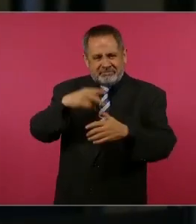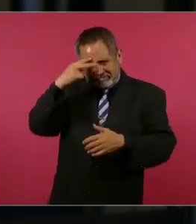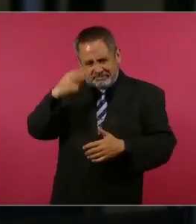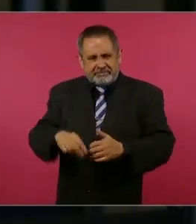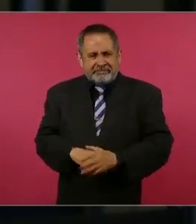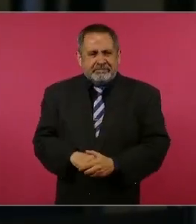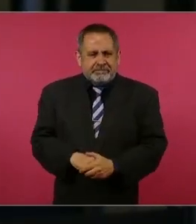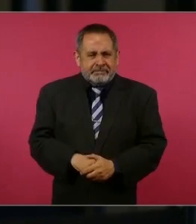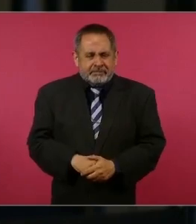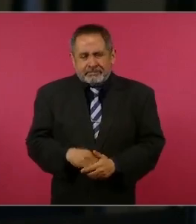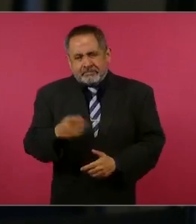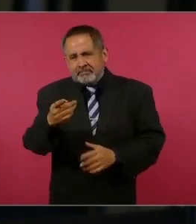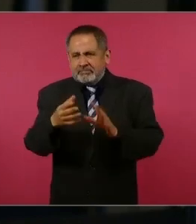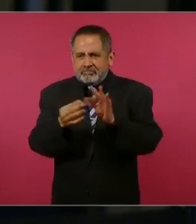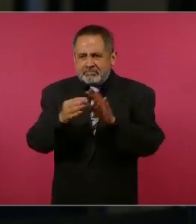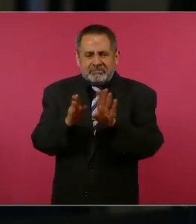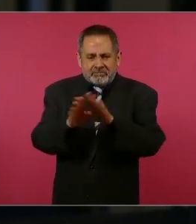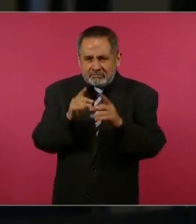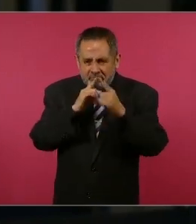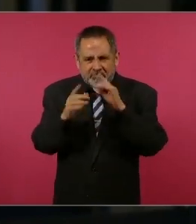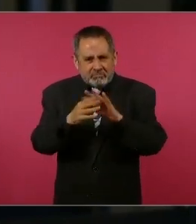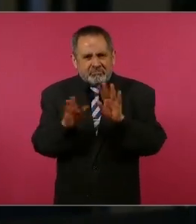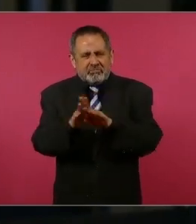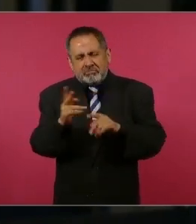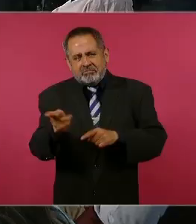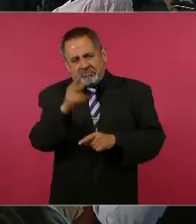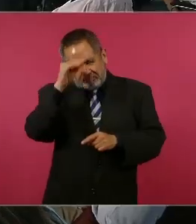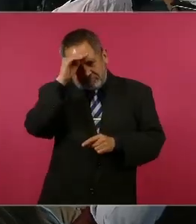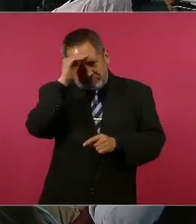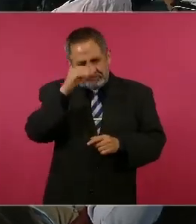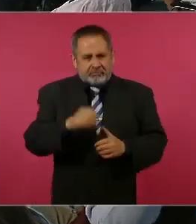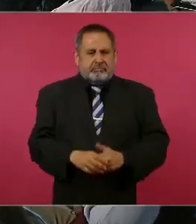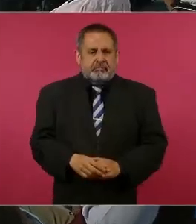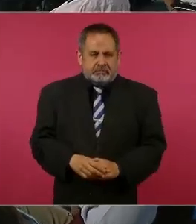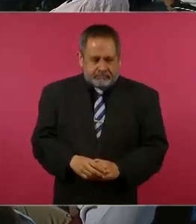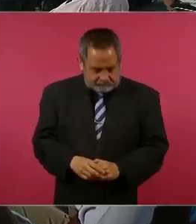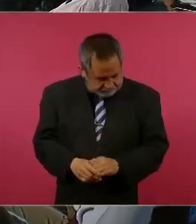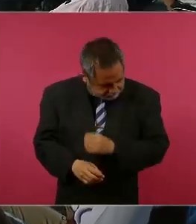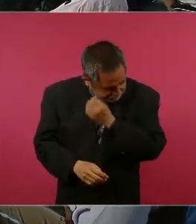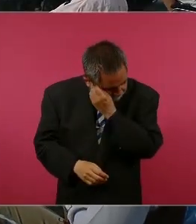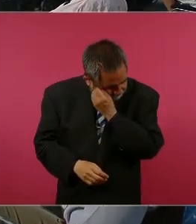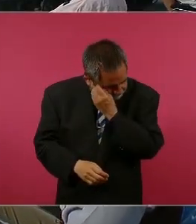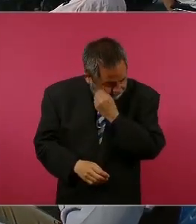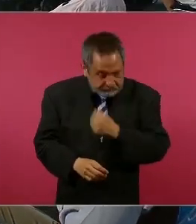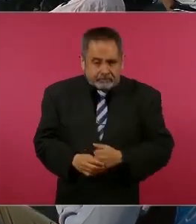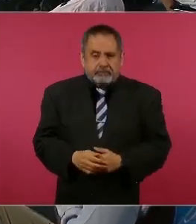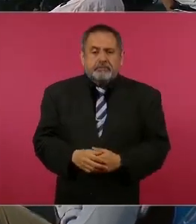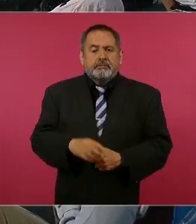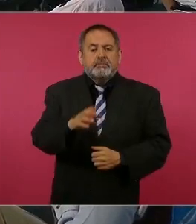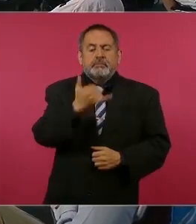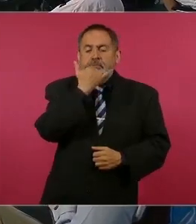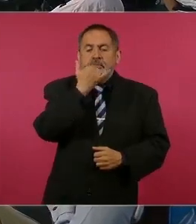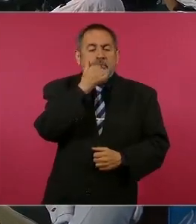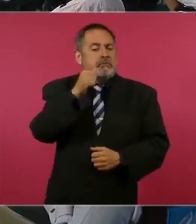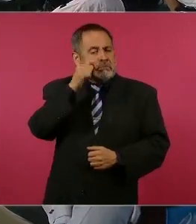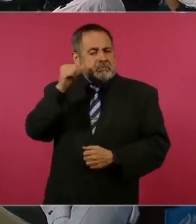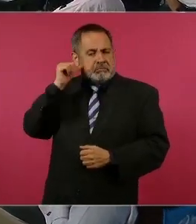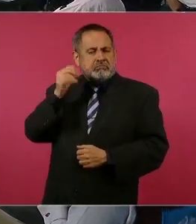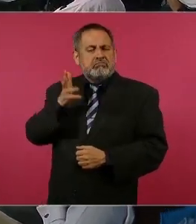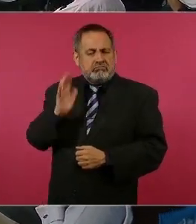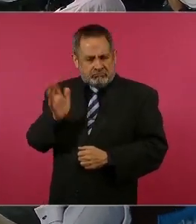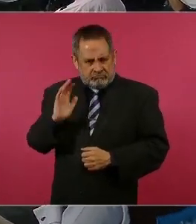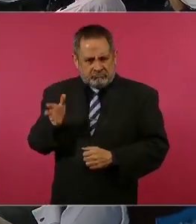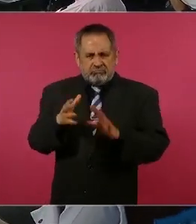mexicanos. Su reflexión referente a esta primera pregunta. Serán. Bueno, ya hablamos ayer bastante sobre